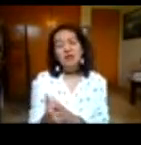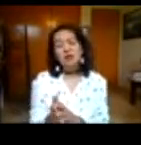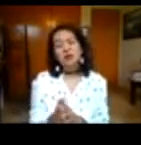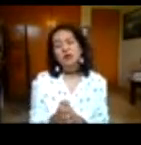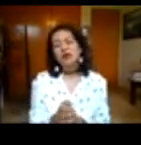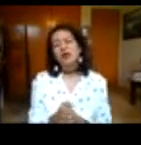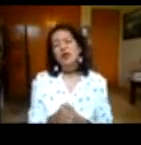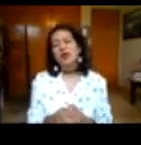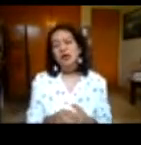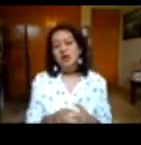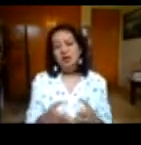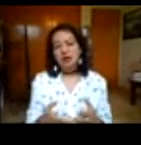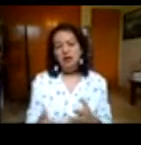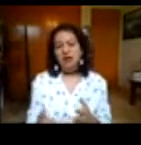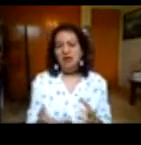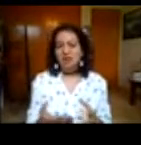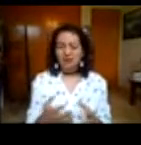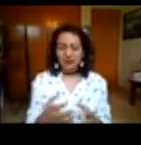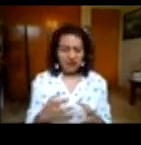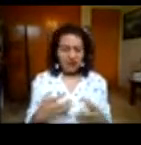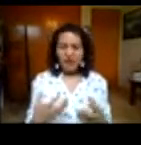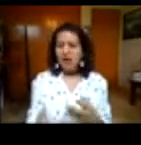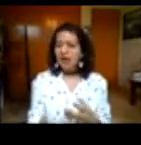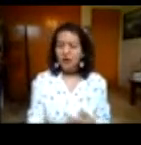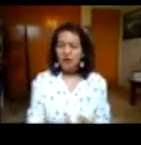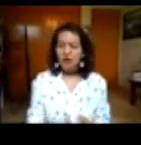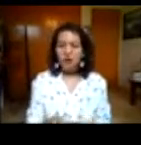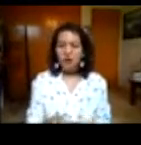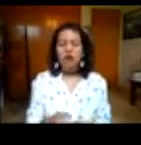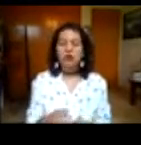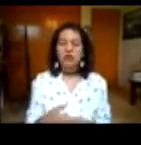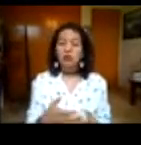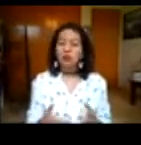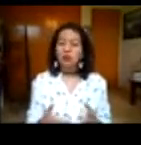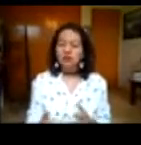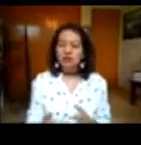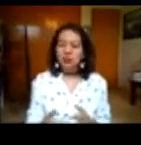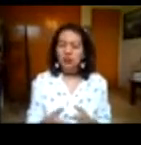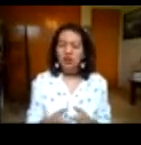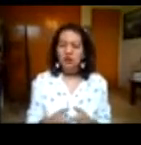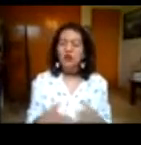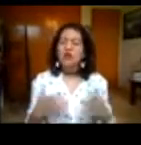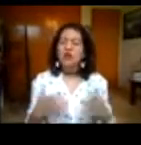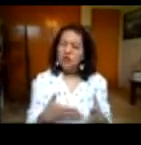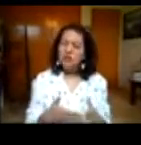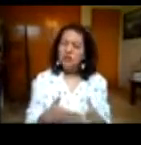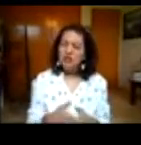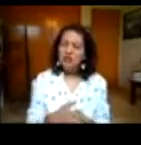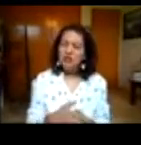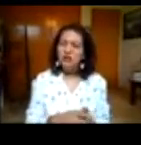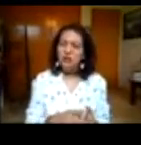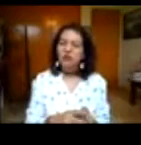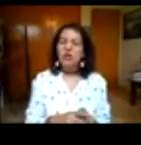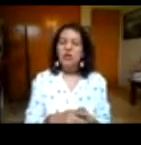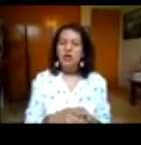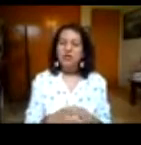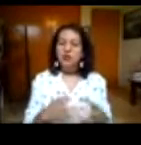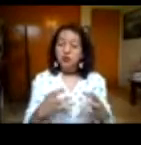aliadas incluso que trabajan junto con diputadas y diputados, que no necesariamente